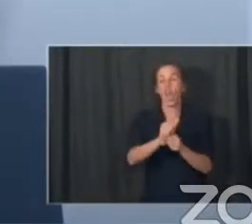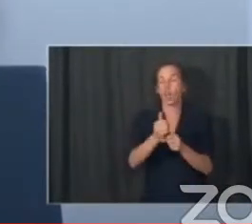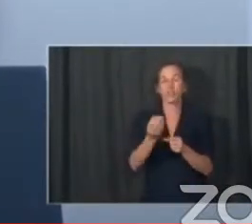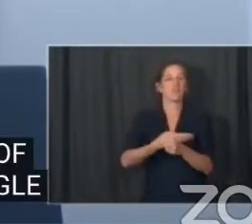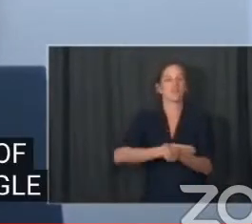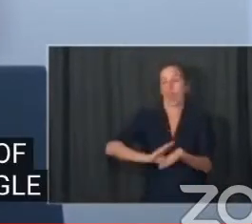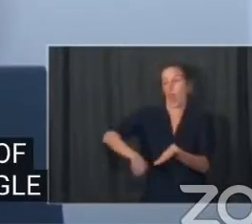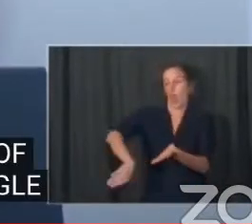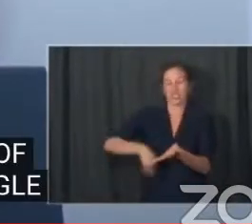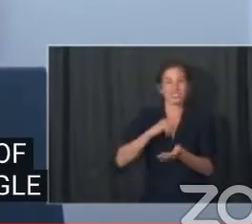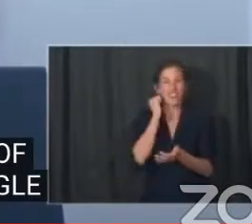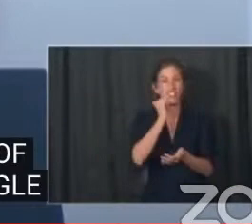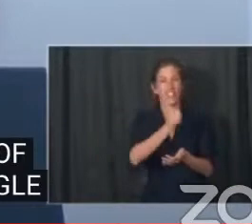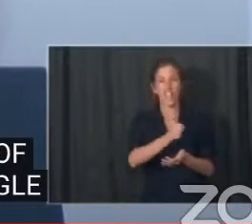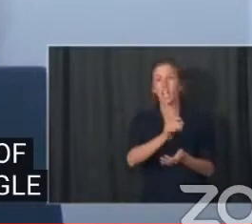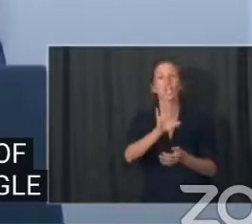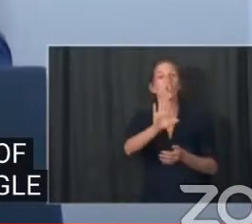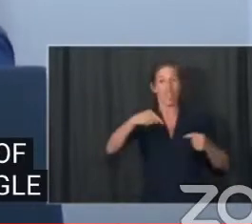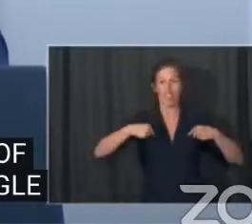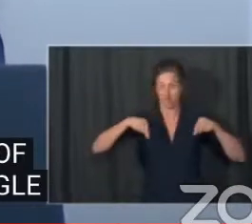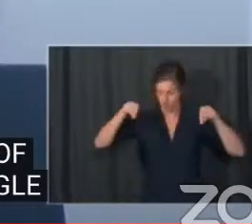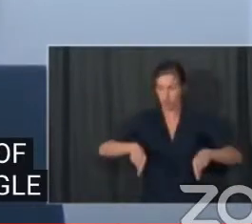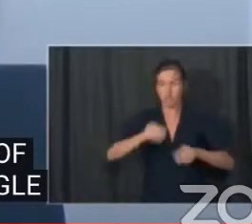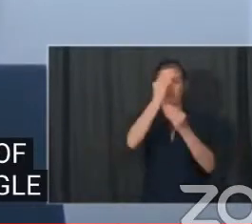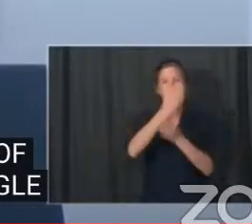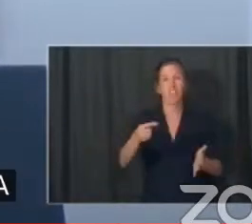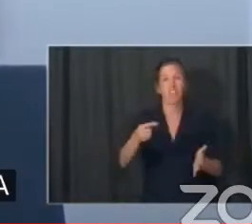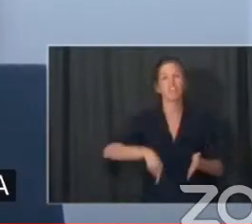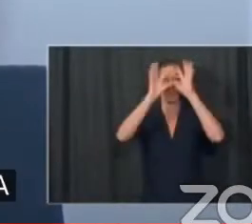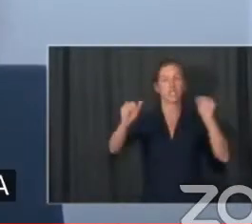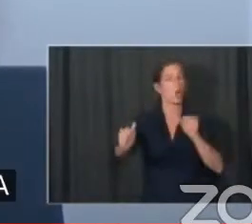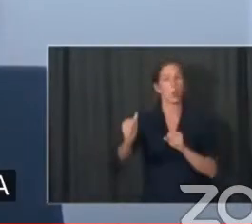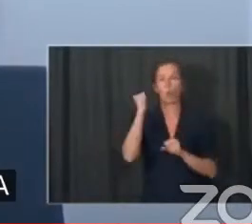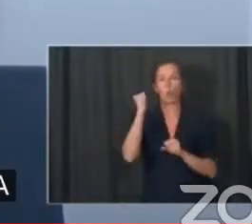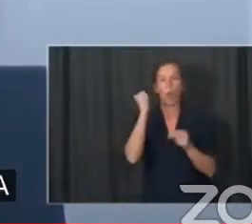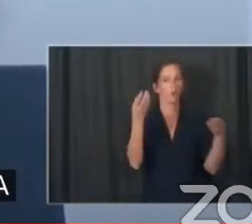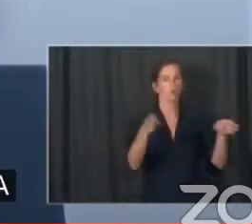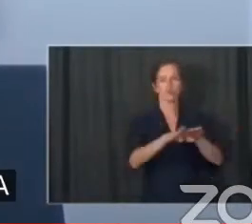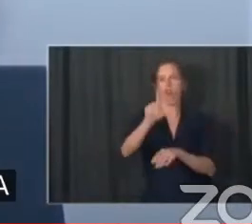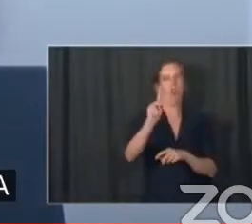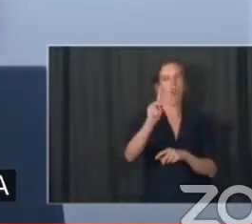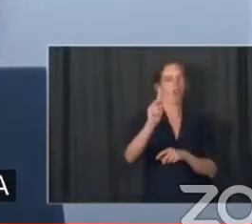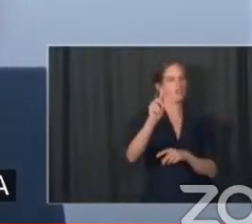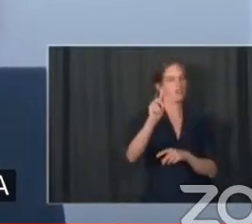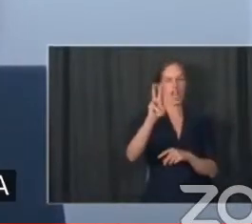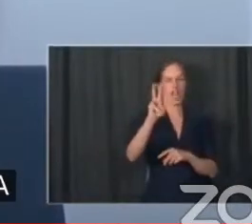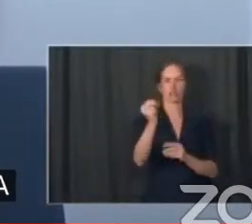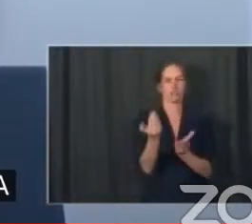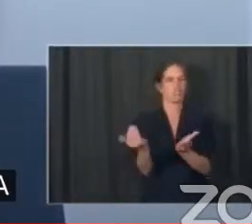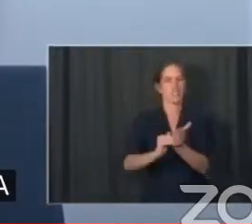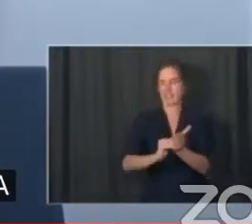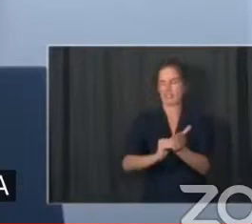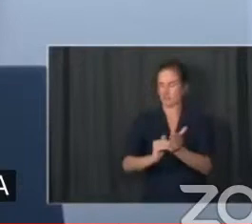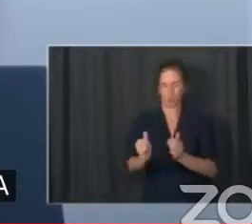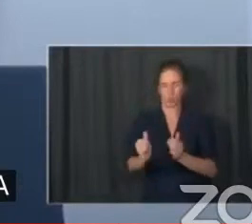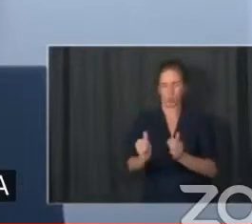ha causado 50 billones y miles, cientos de dólares al día se han perdido.